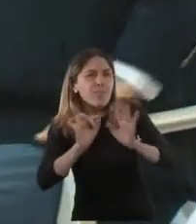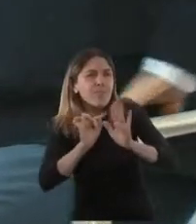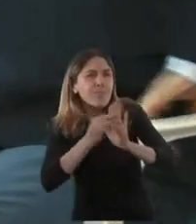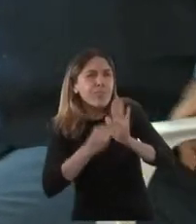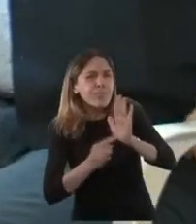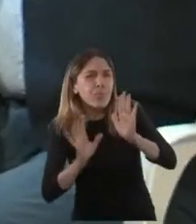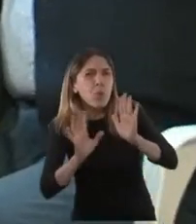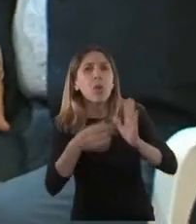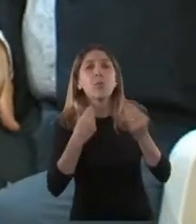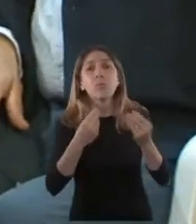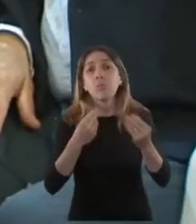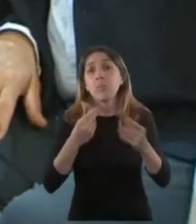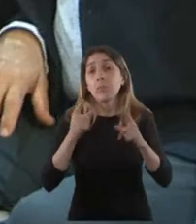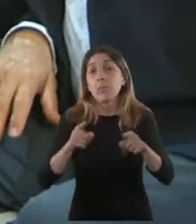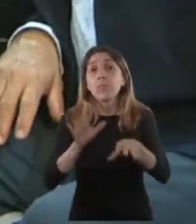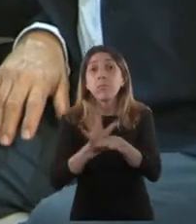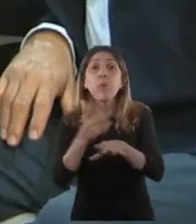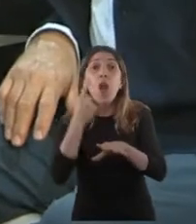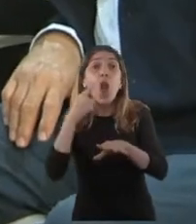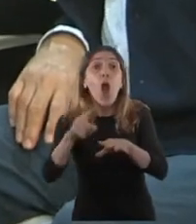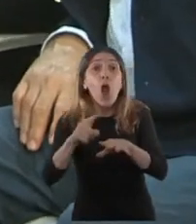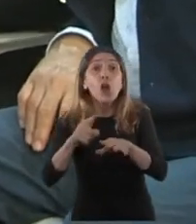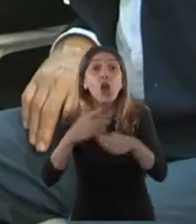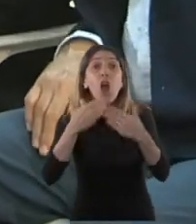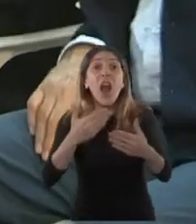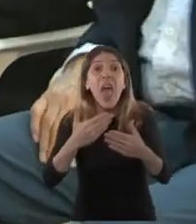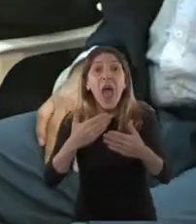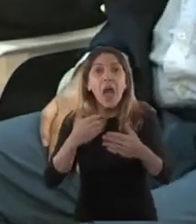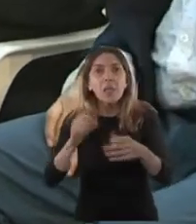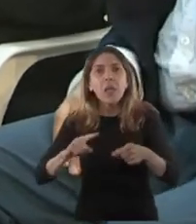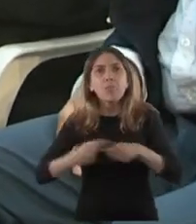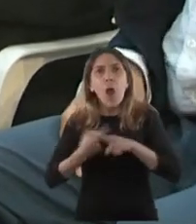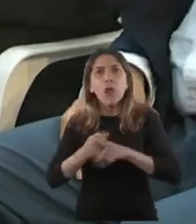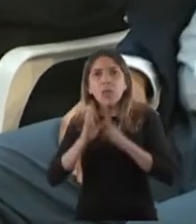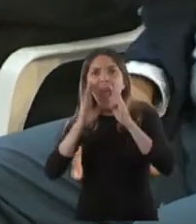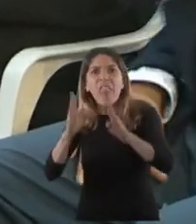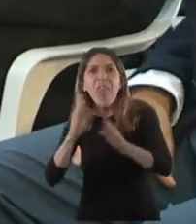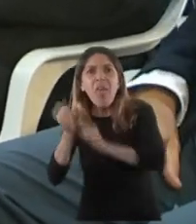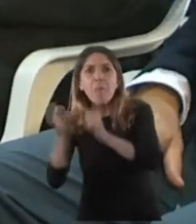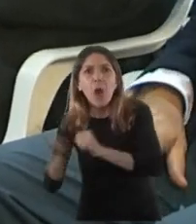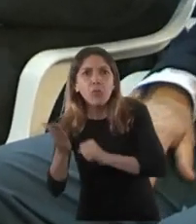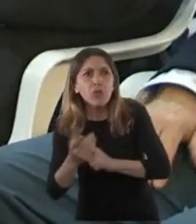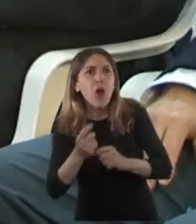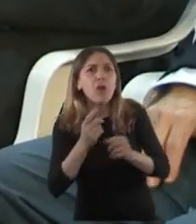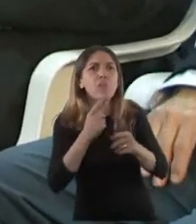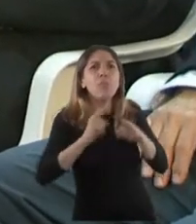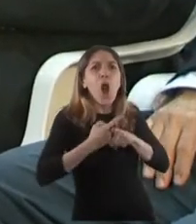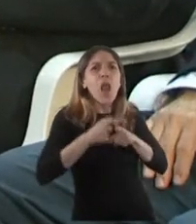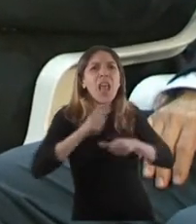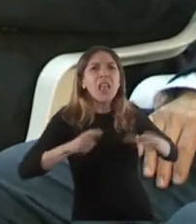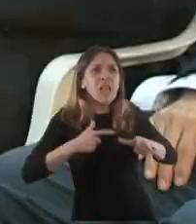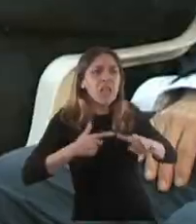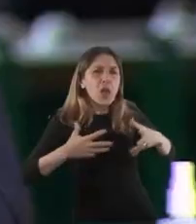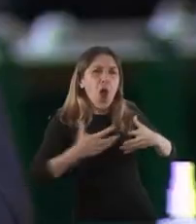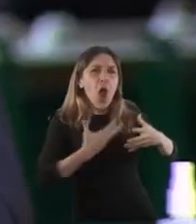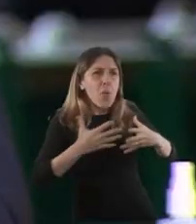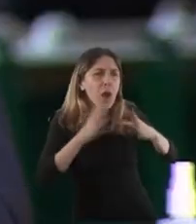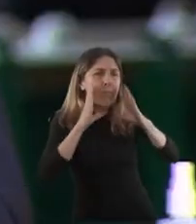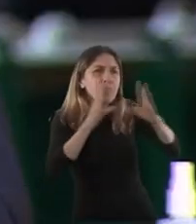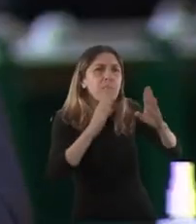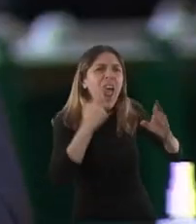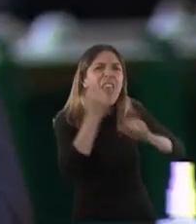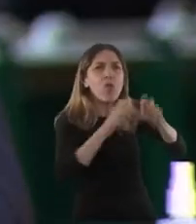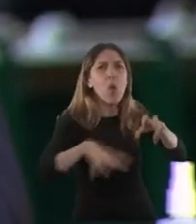del resultado de políticas productivas, de políticas industriales que ya han sido expresadas y que hoy venimos también a